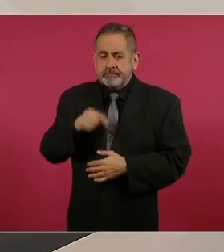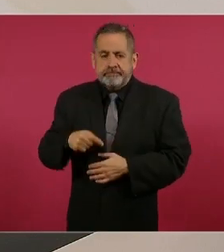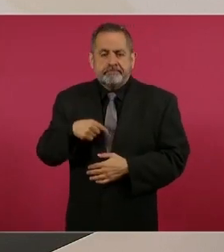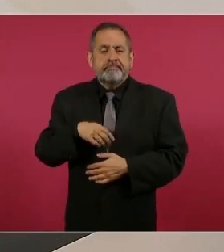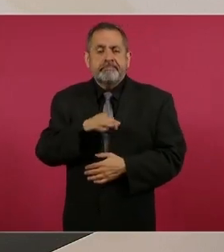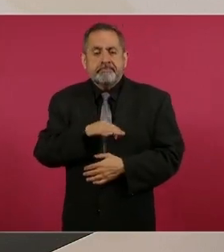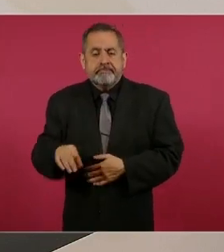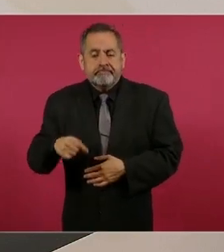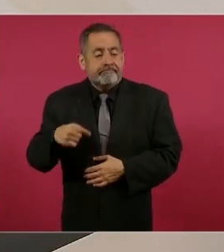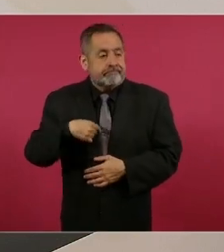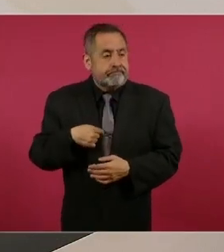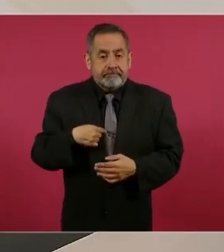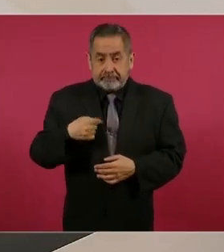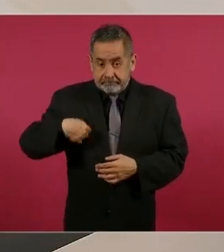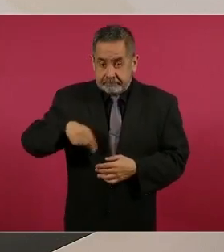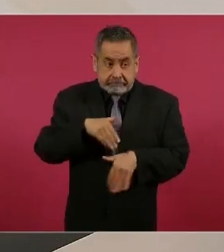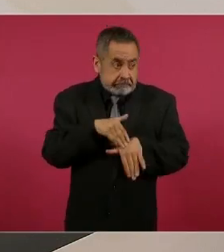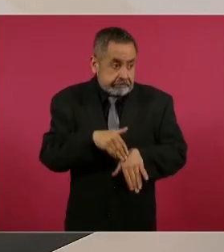Porque nosotros somos libres.